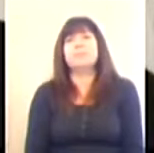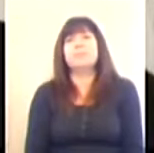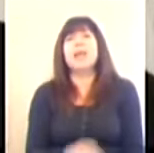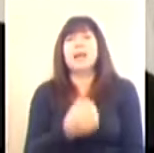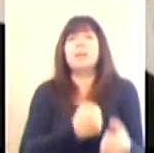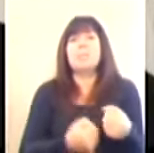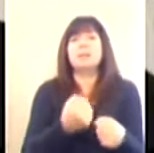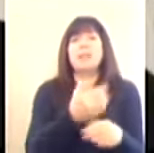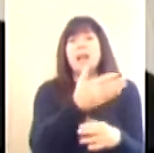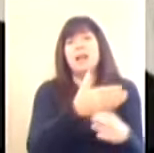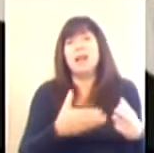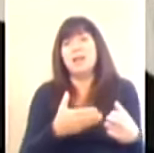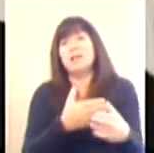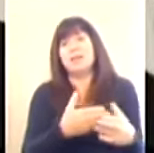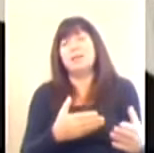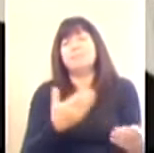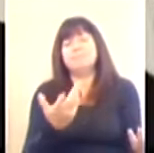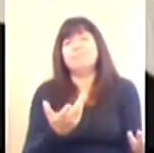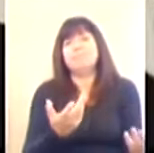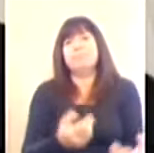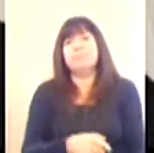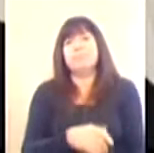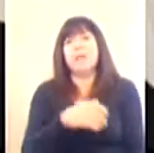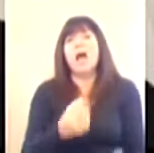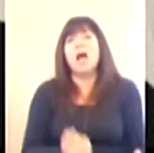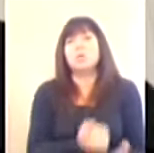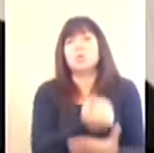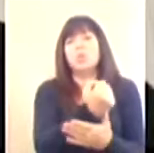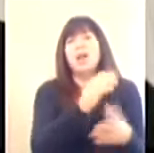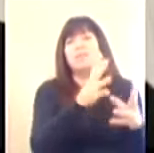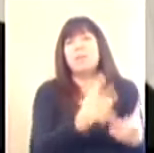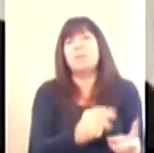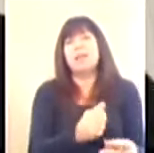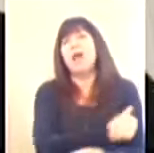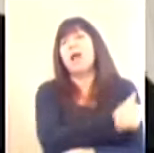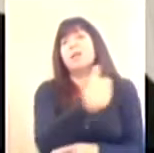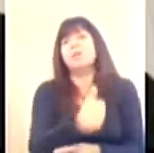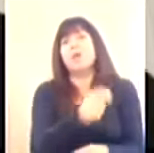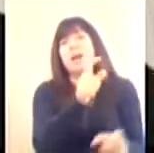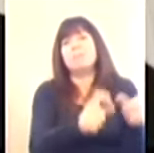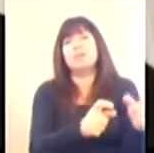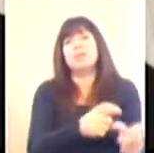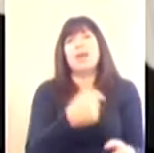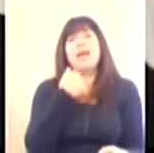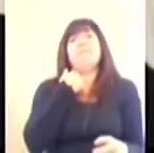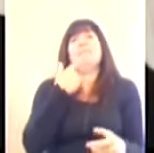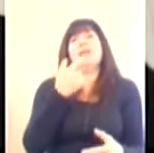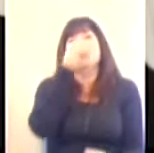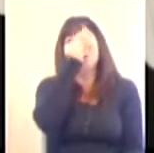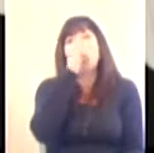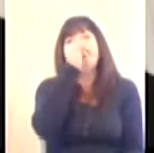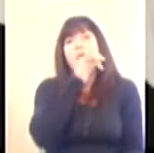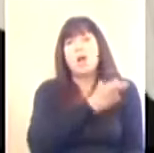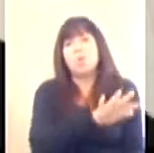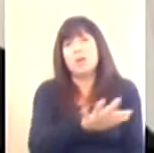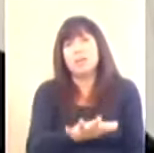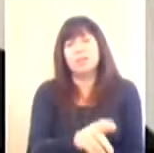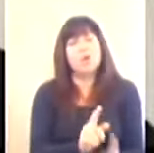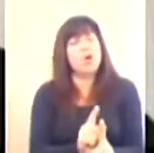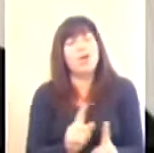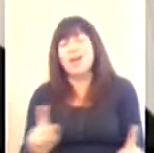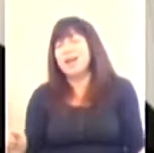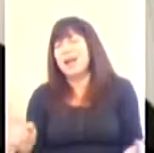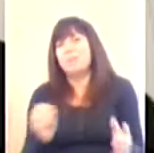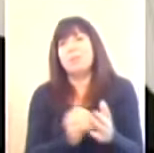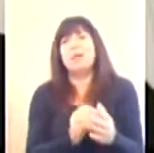leña y ayudar a esas familias y a todas las personas que se ven afectadas por la contaminación con leña. No quiero alargarme más, Claudio,